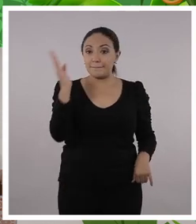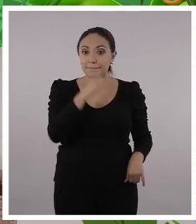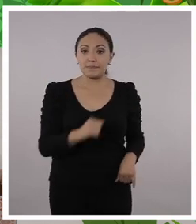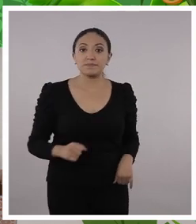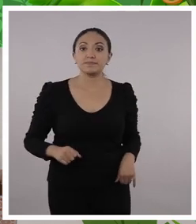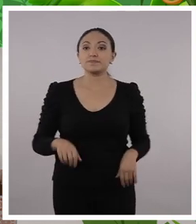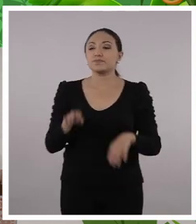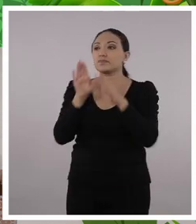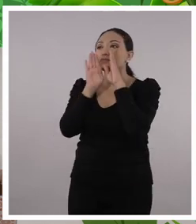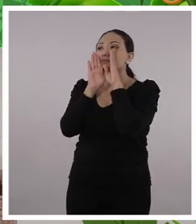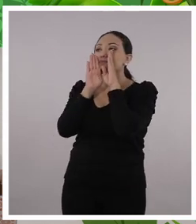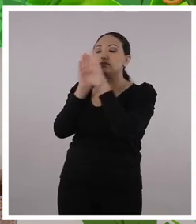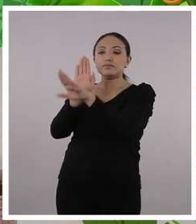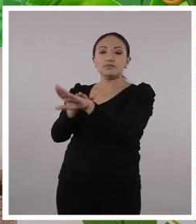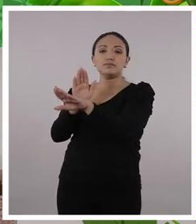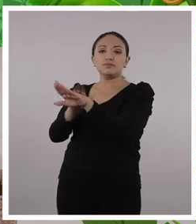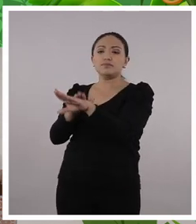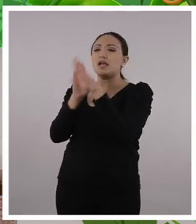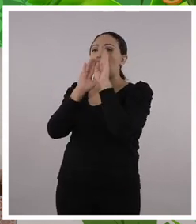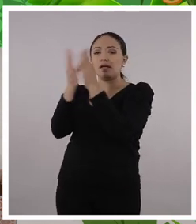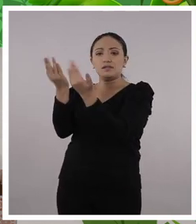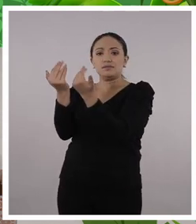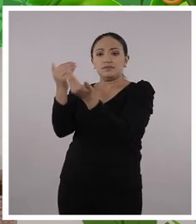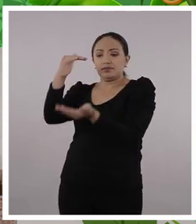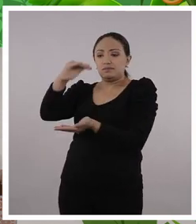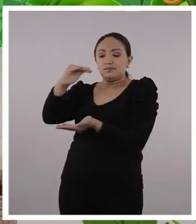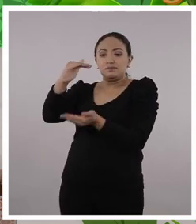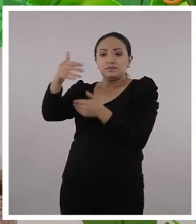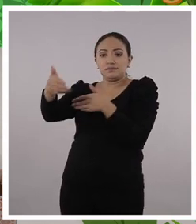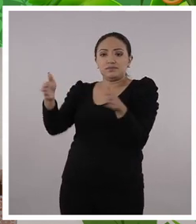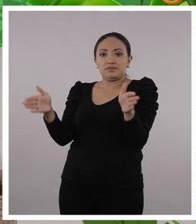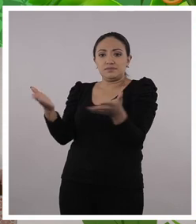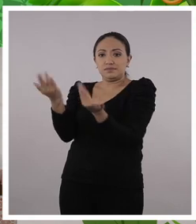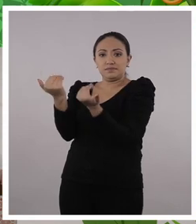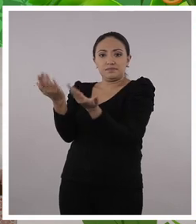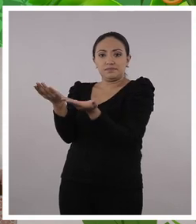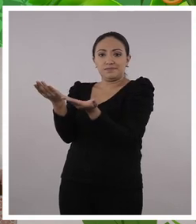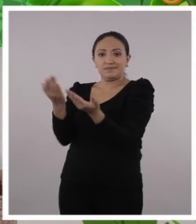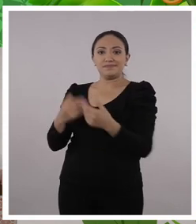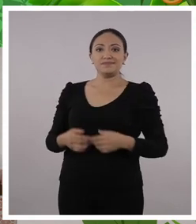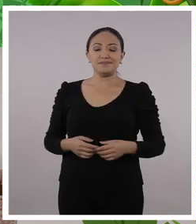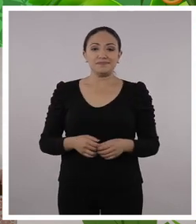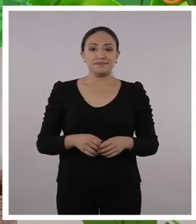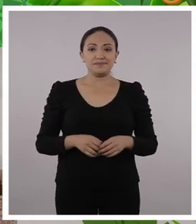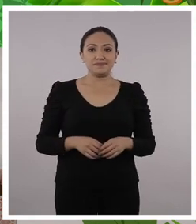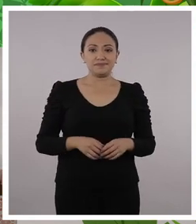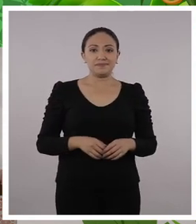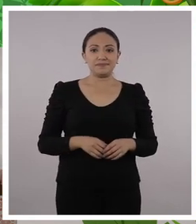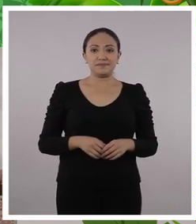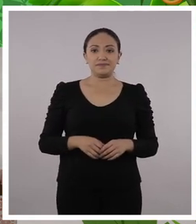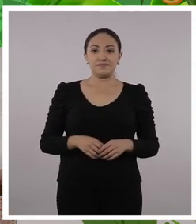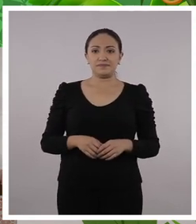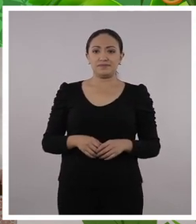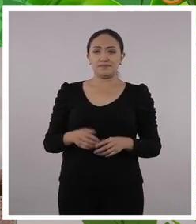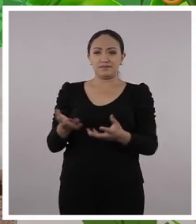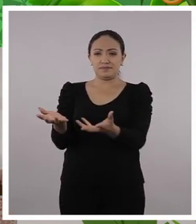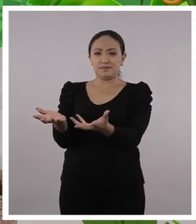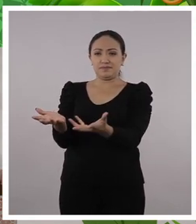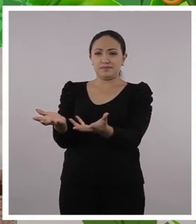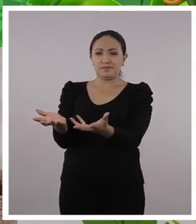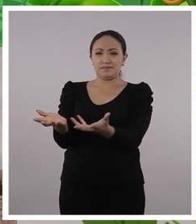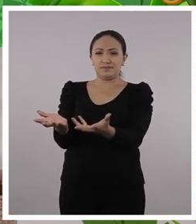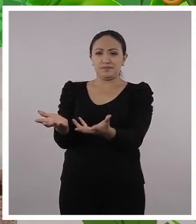se lo pedimos a producción, ¿te parece? ¡Producción! ¡Un dado, favor, por favor! ¡Nuestro dado! ¡Vamos para acá! ¡Ahí viene, ahí viene, ahí viene, ahí